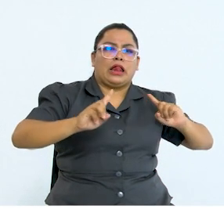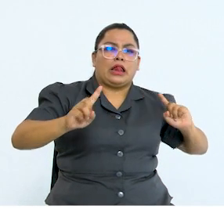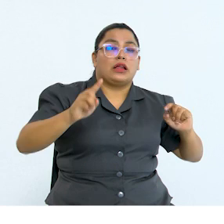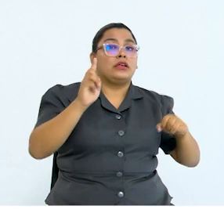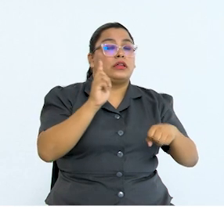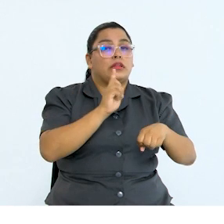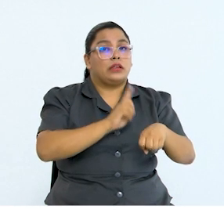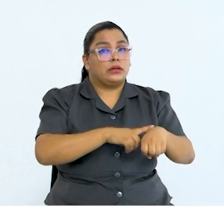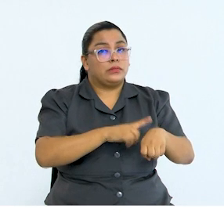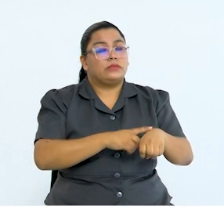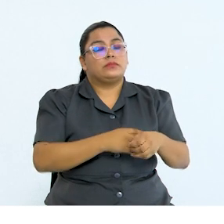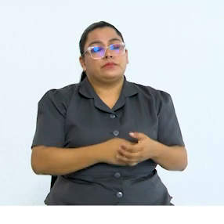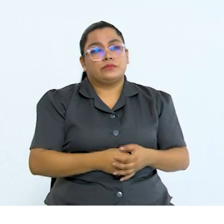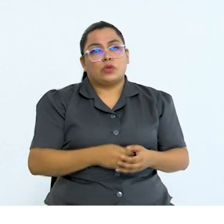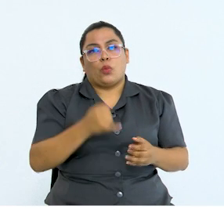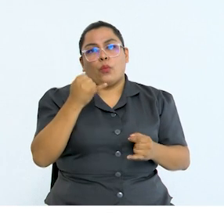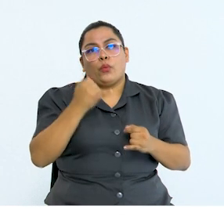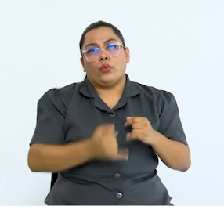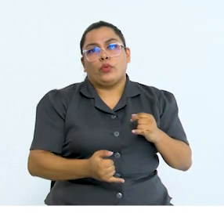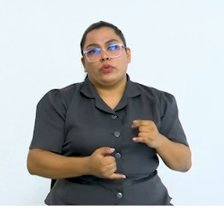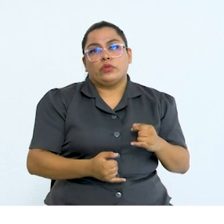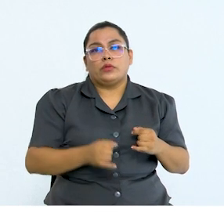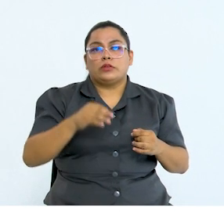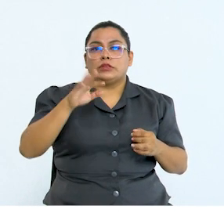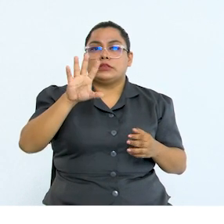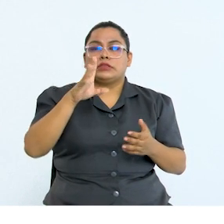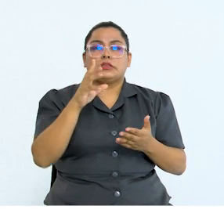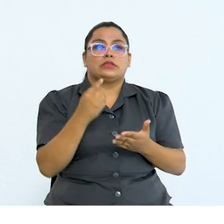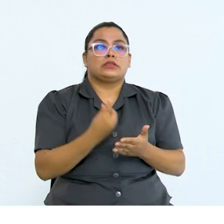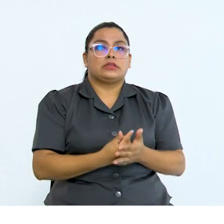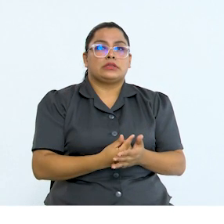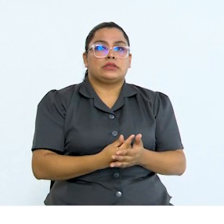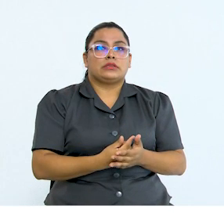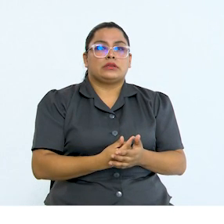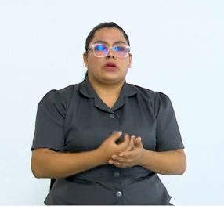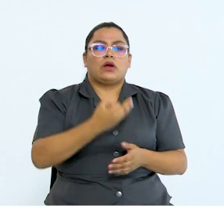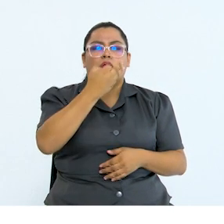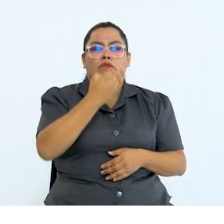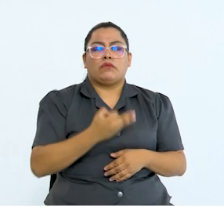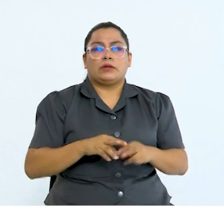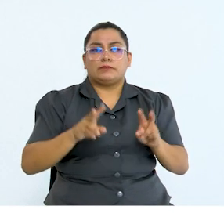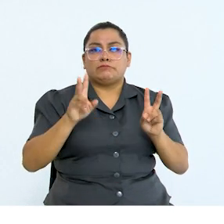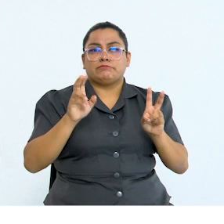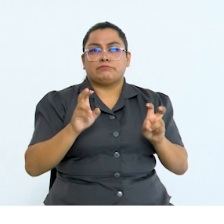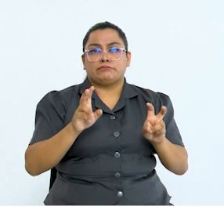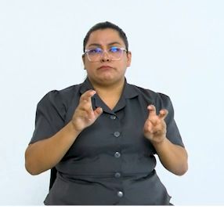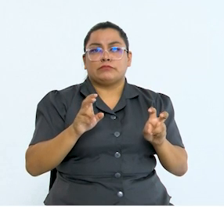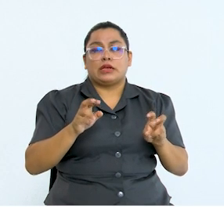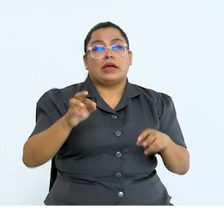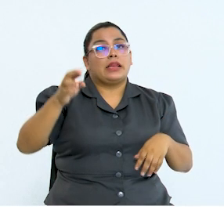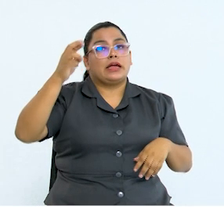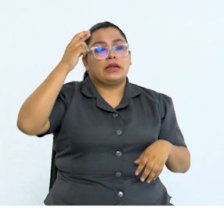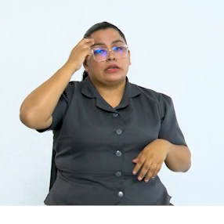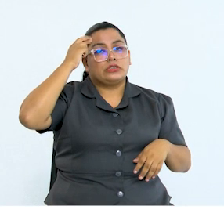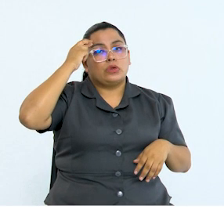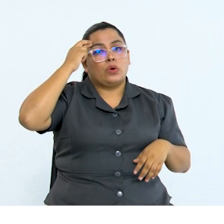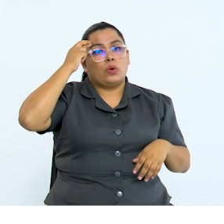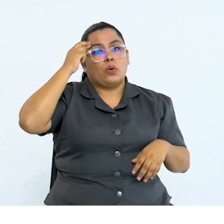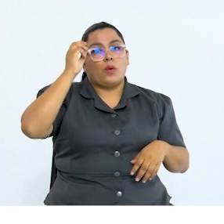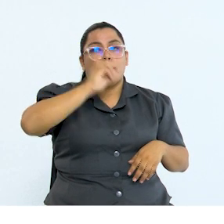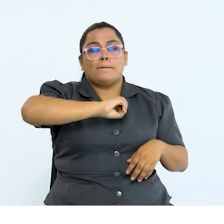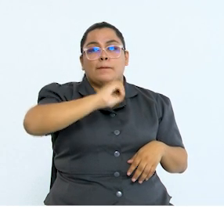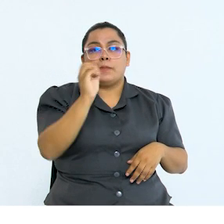rapidez, la distancia y el tiempo. Por último, en sexto grado se formaliza en contenidos como